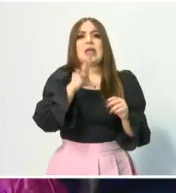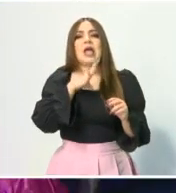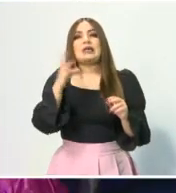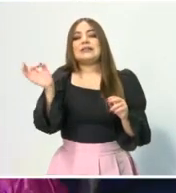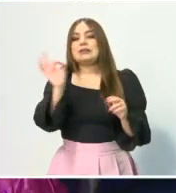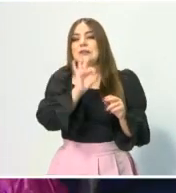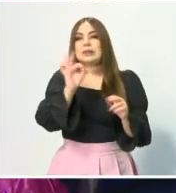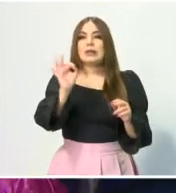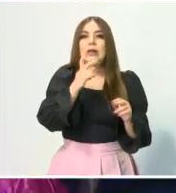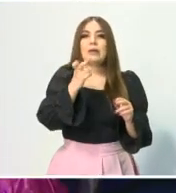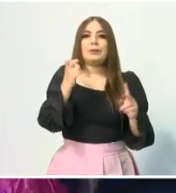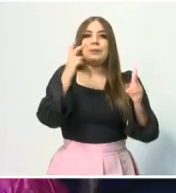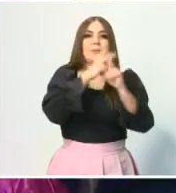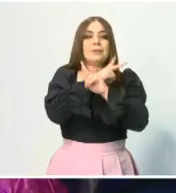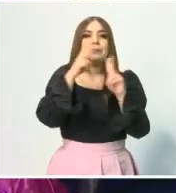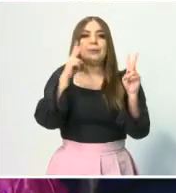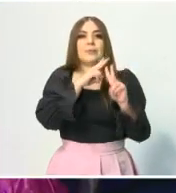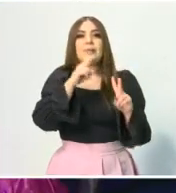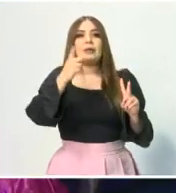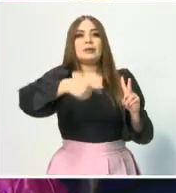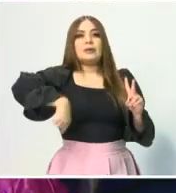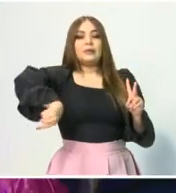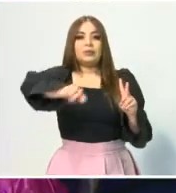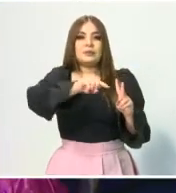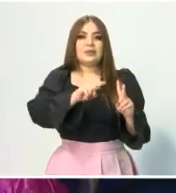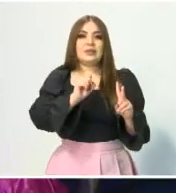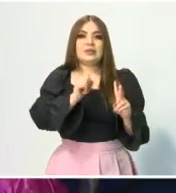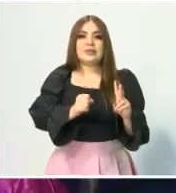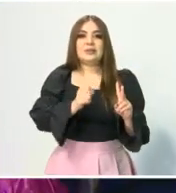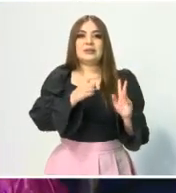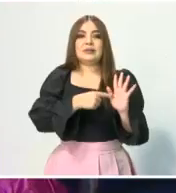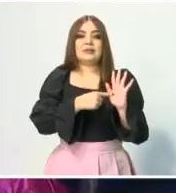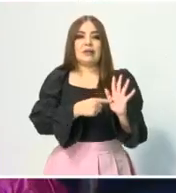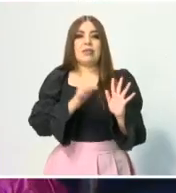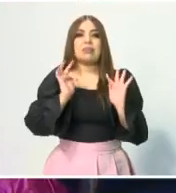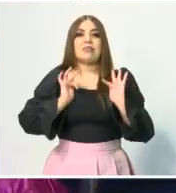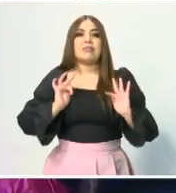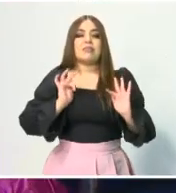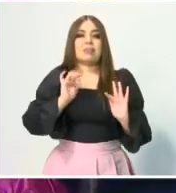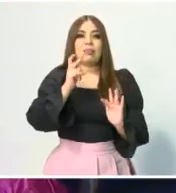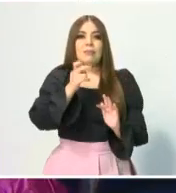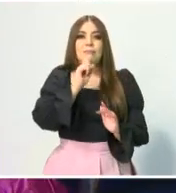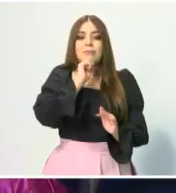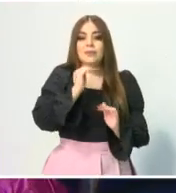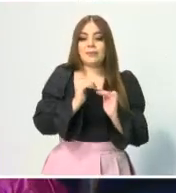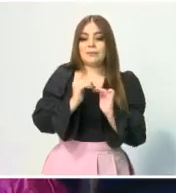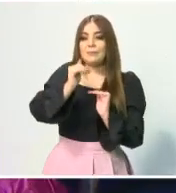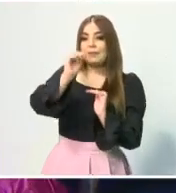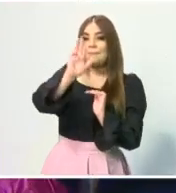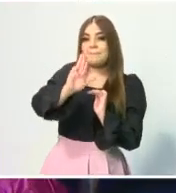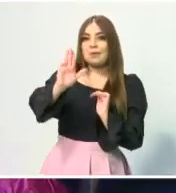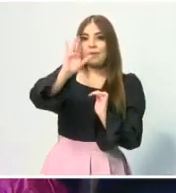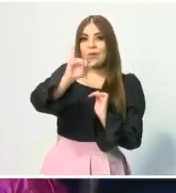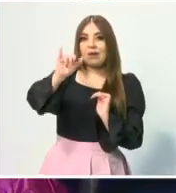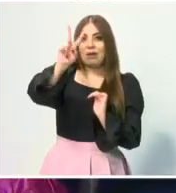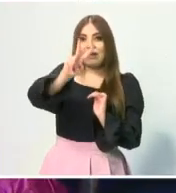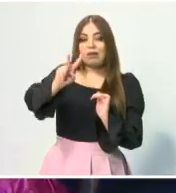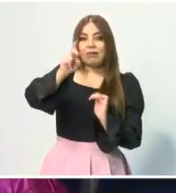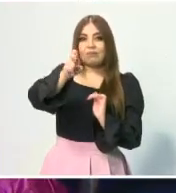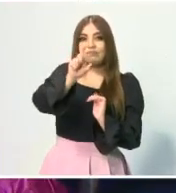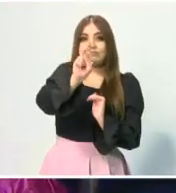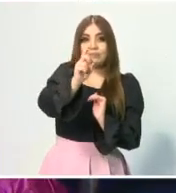algunas ráfagas de viento, las cuales van a ser en calma. Máximas también para miércoles, jueves y viernes entre los